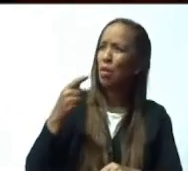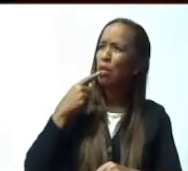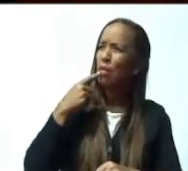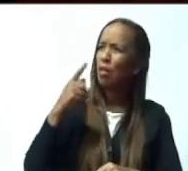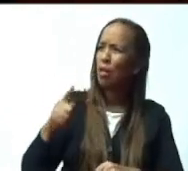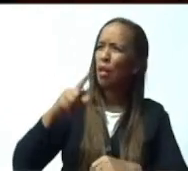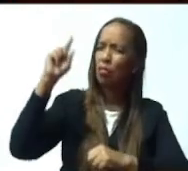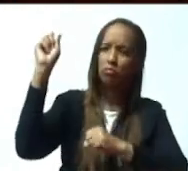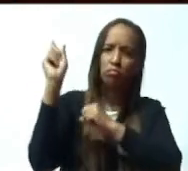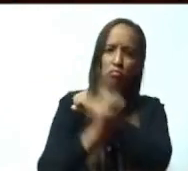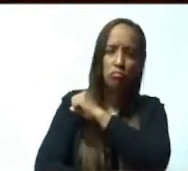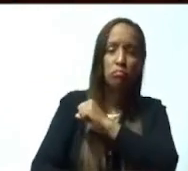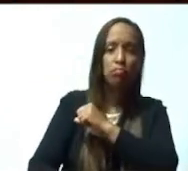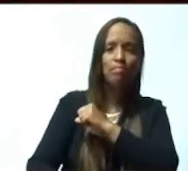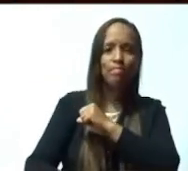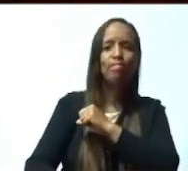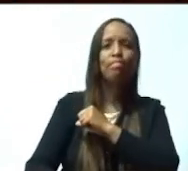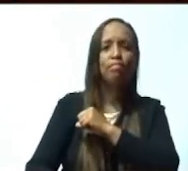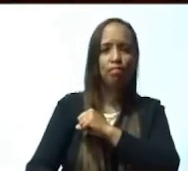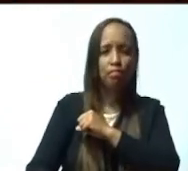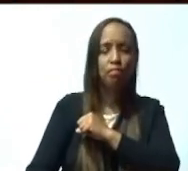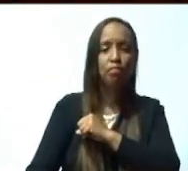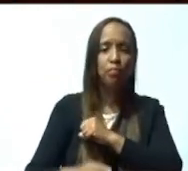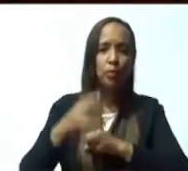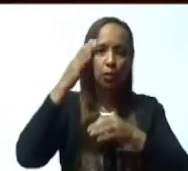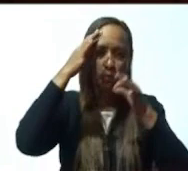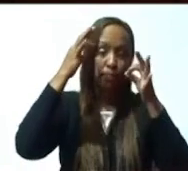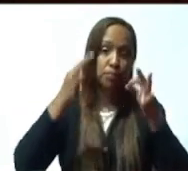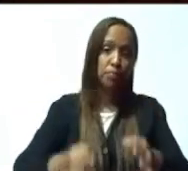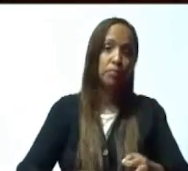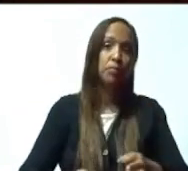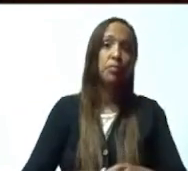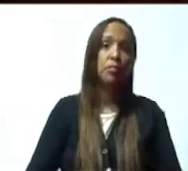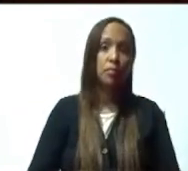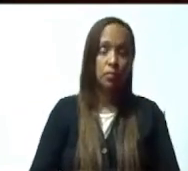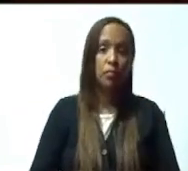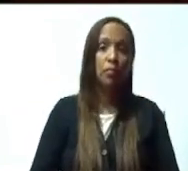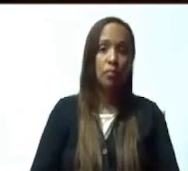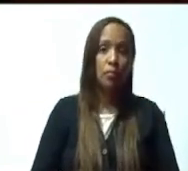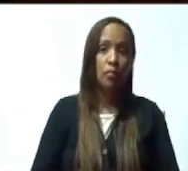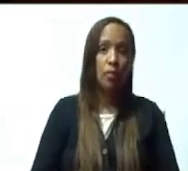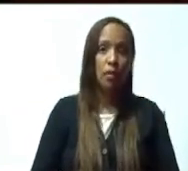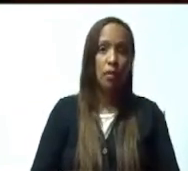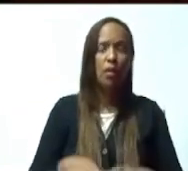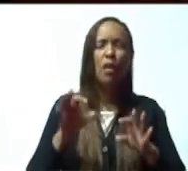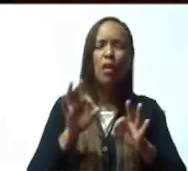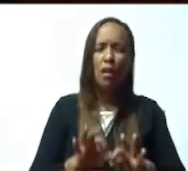con lo que decimos, porque ser justo es lo primero si quieres ser feliz, como dijo Juan